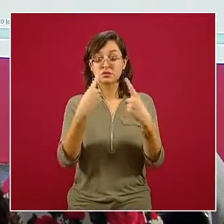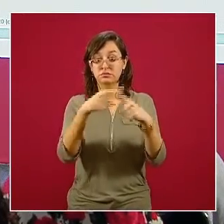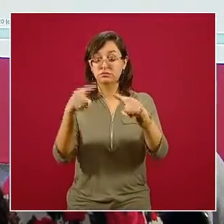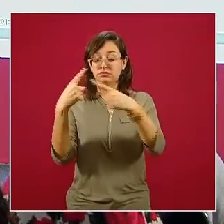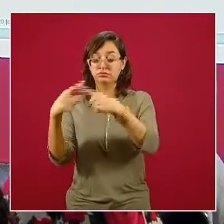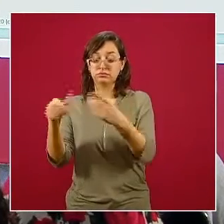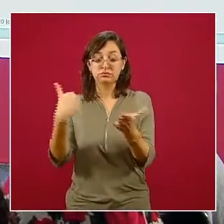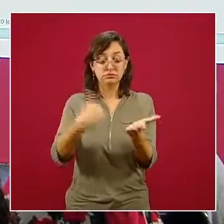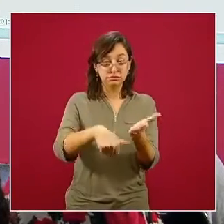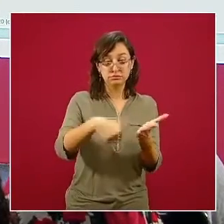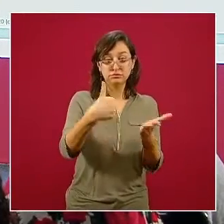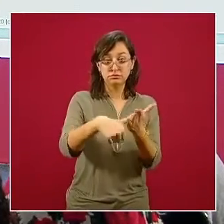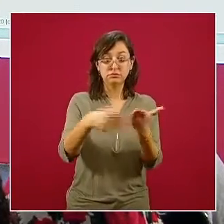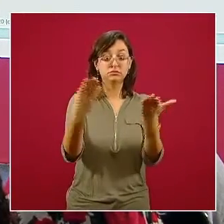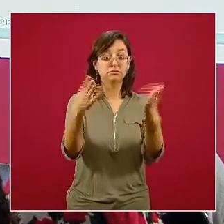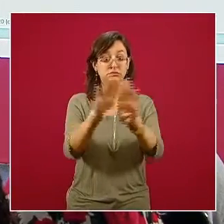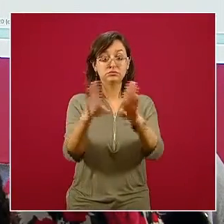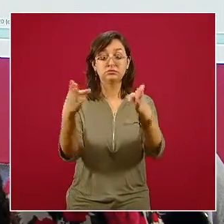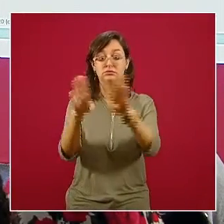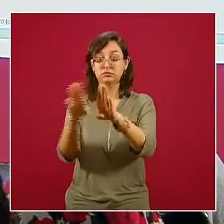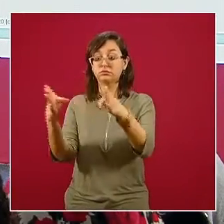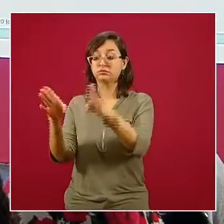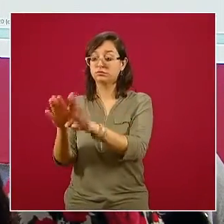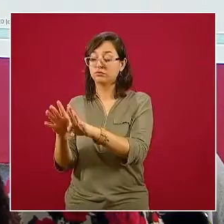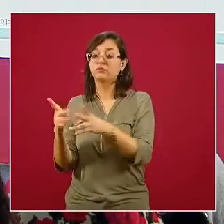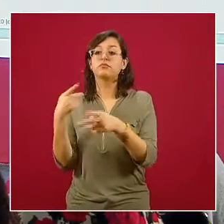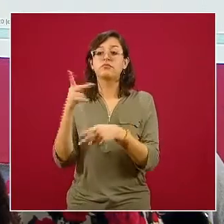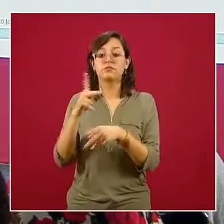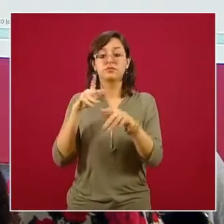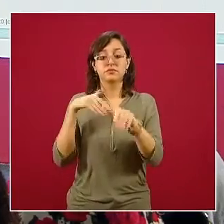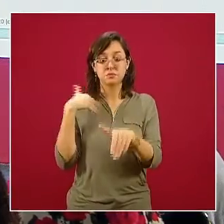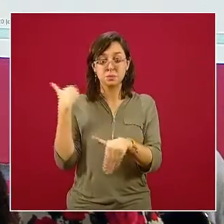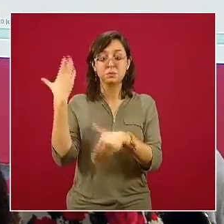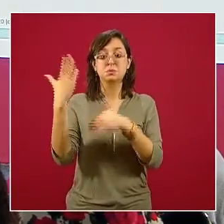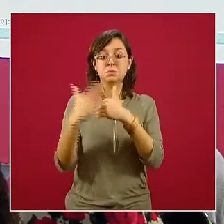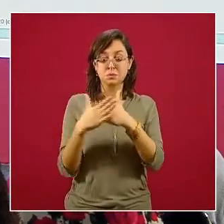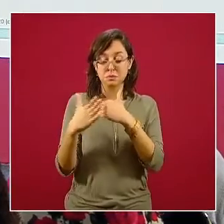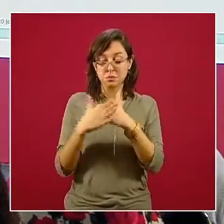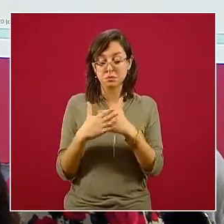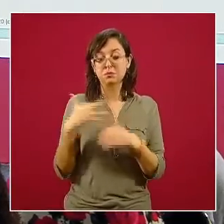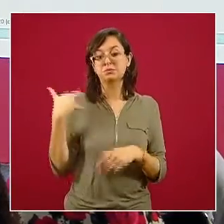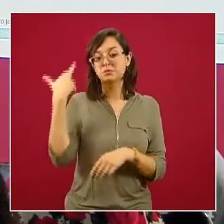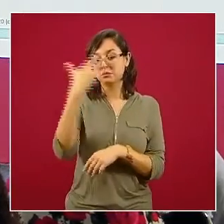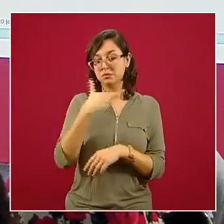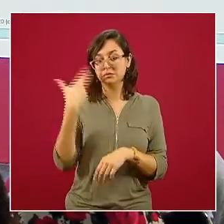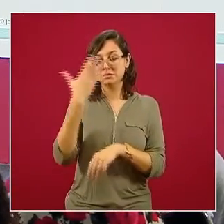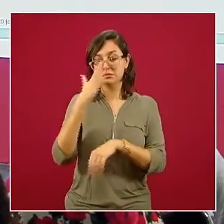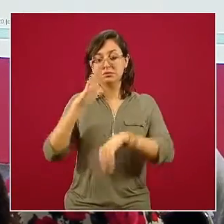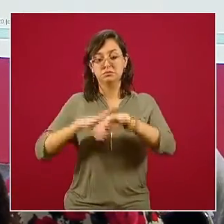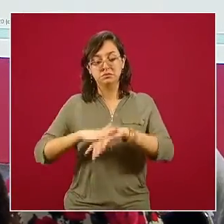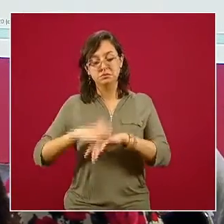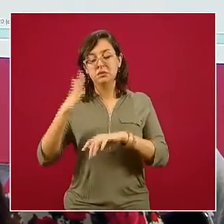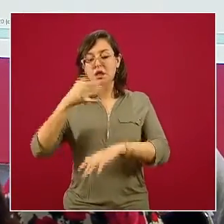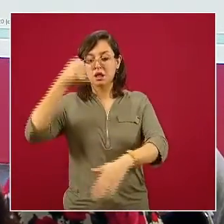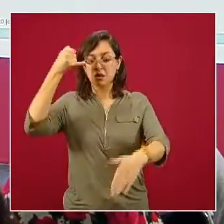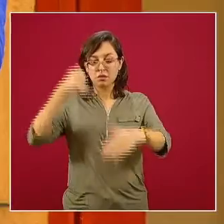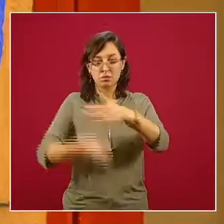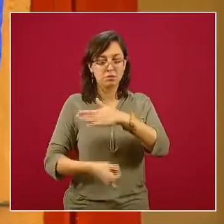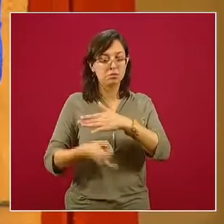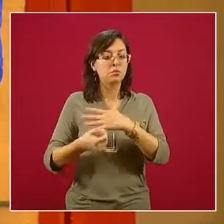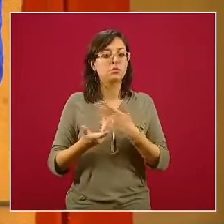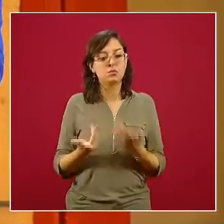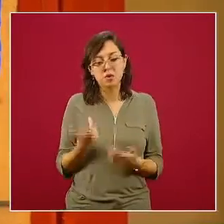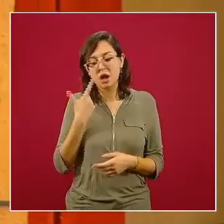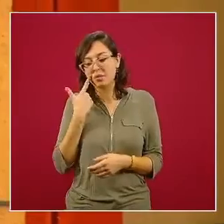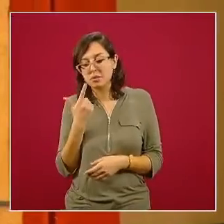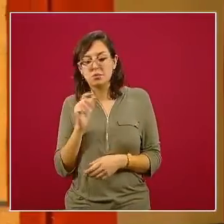registros civiles, en su momento se harán los procesos de dictaminación y análisis de mortalidad, como se hacen en otras